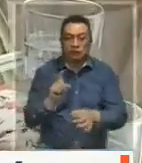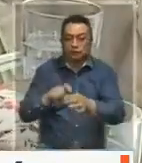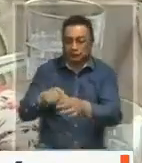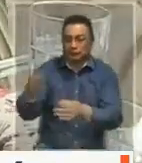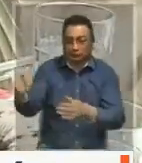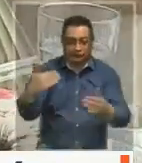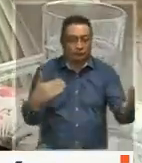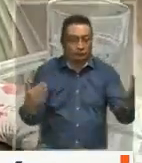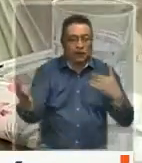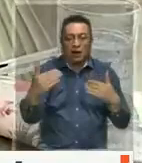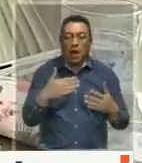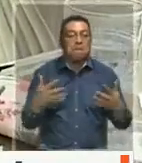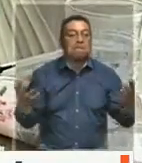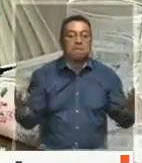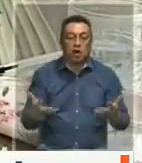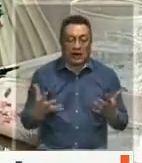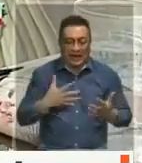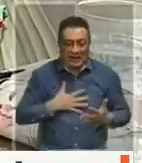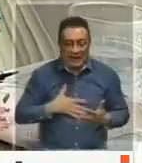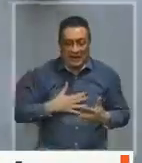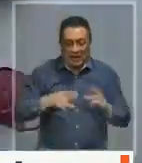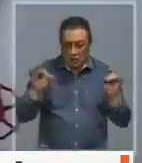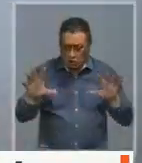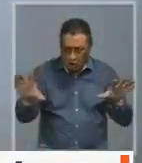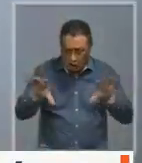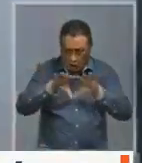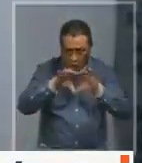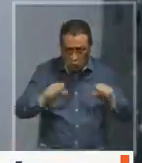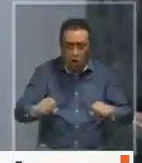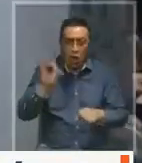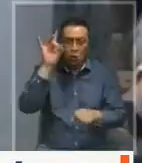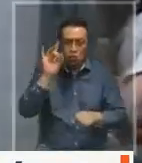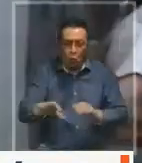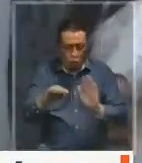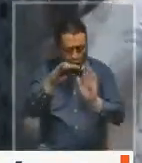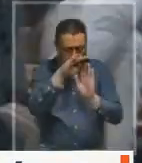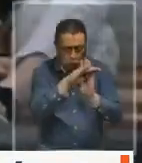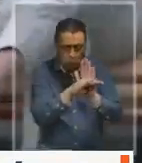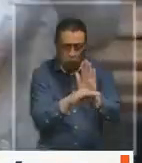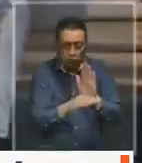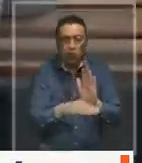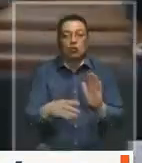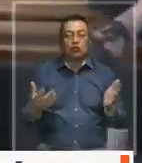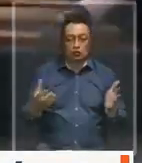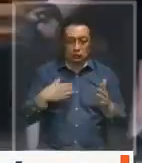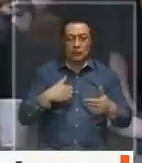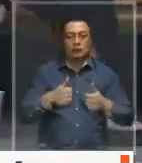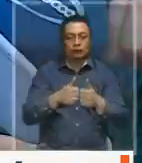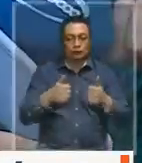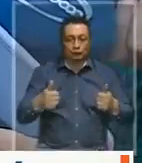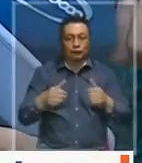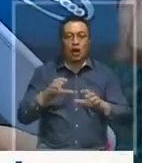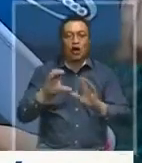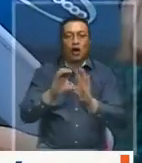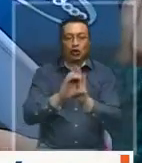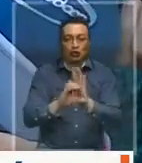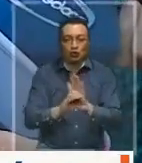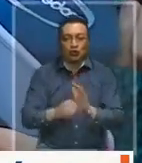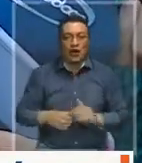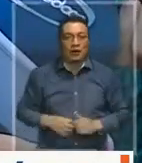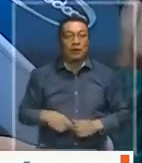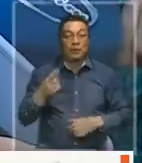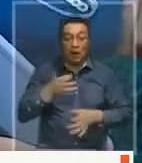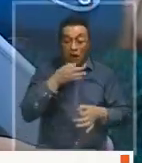oficialismo. La razón, intentar alinearlos para ir por una lista única de consejeros constitucionales. Cuando uno está